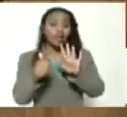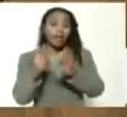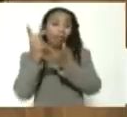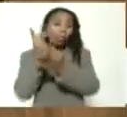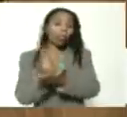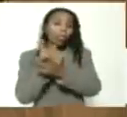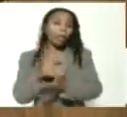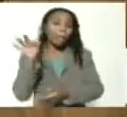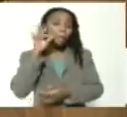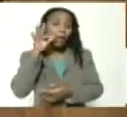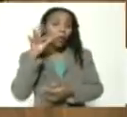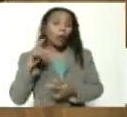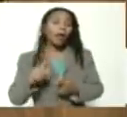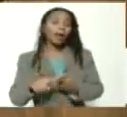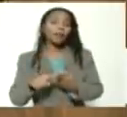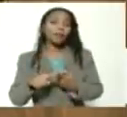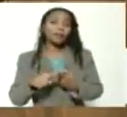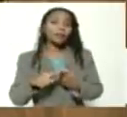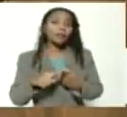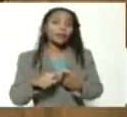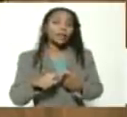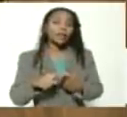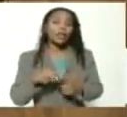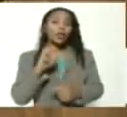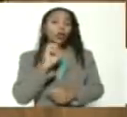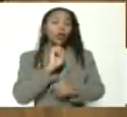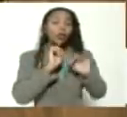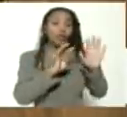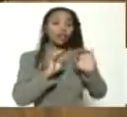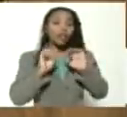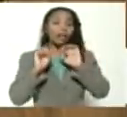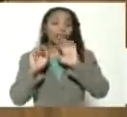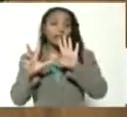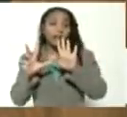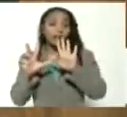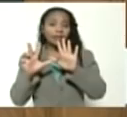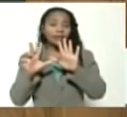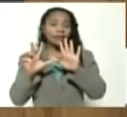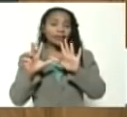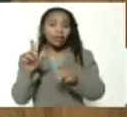y 93.9 toneladas de cocaína.